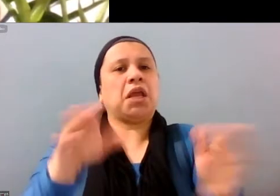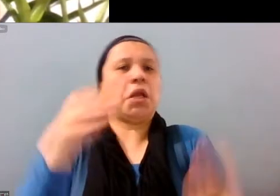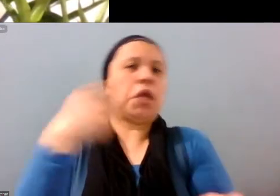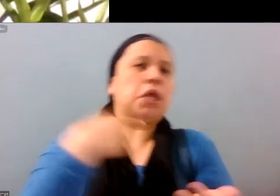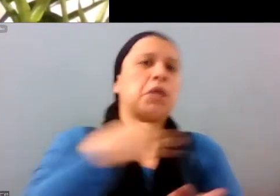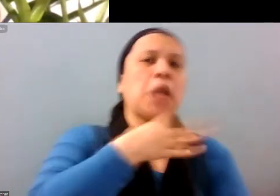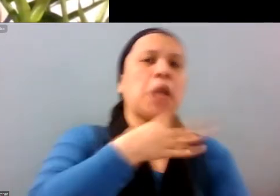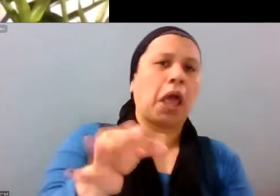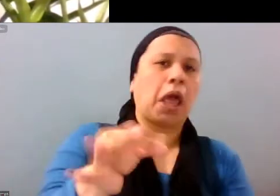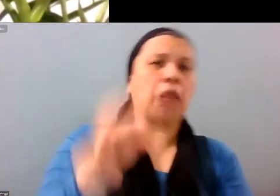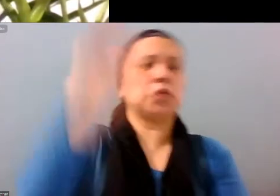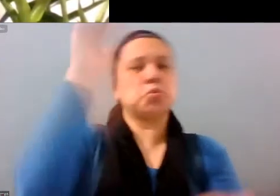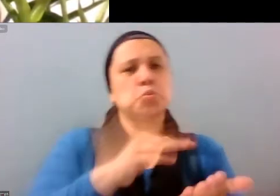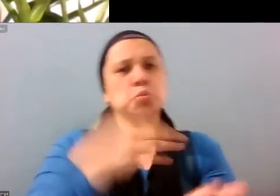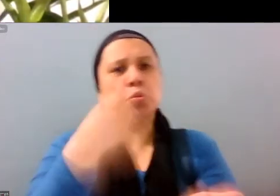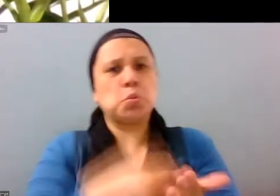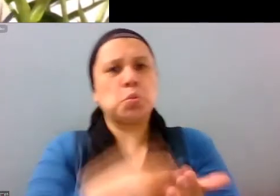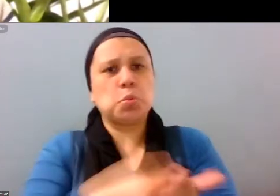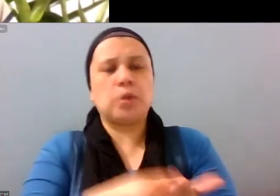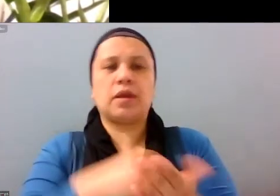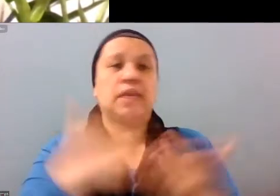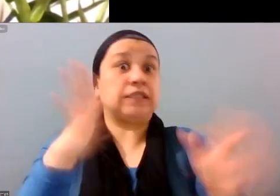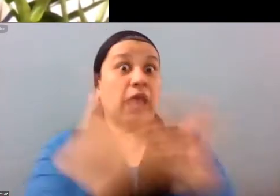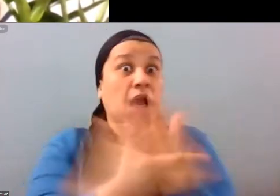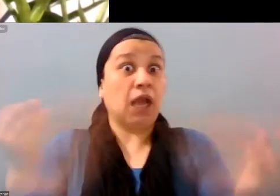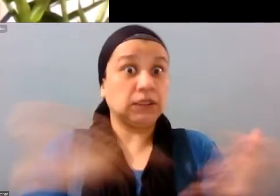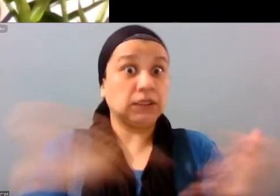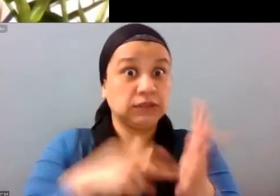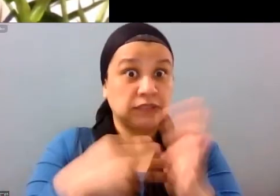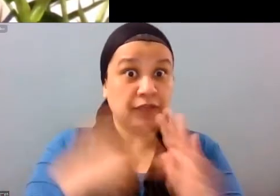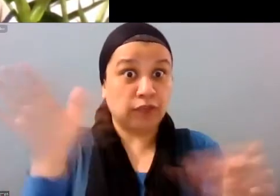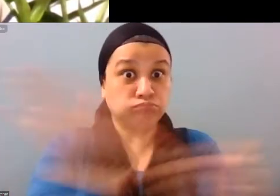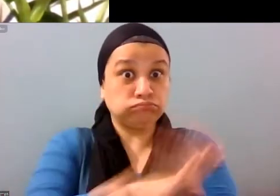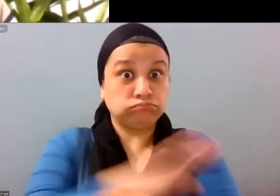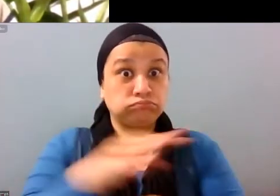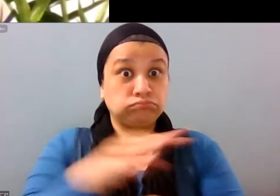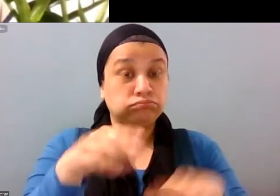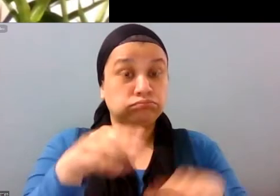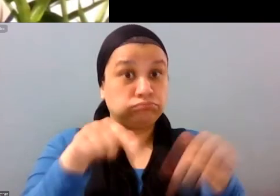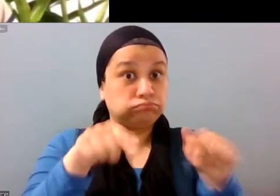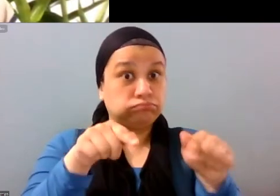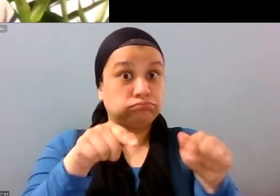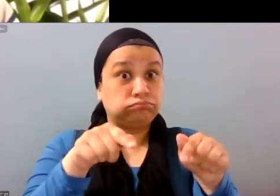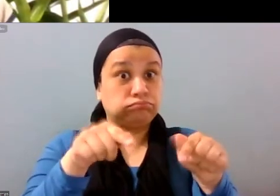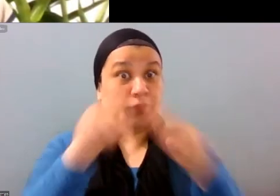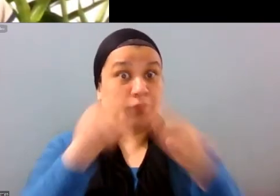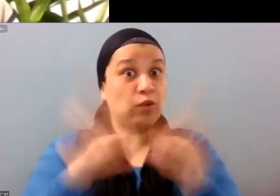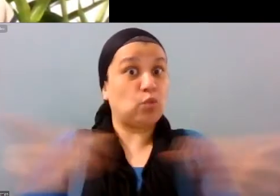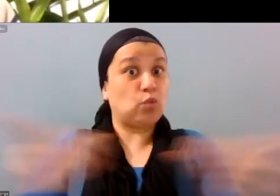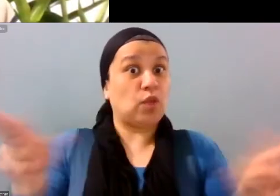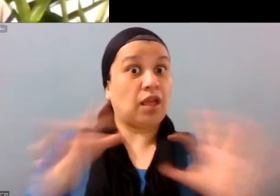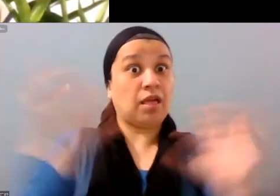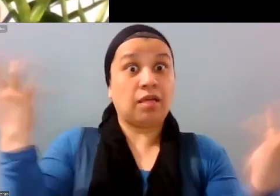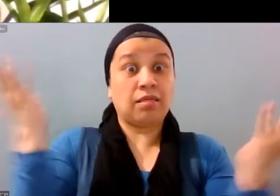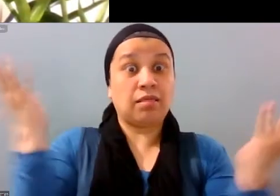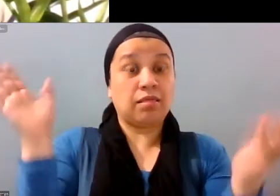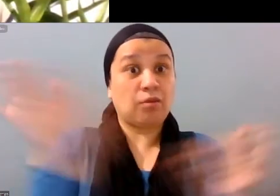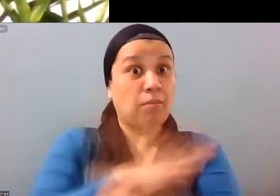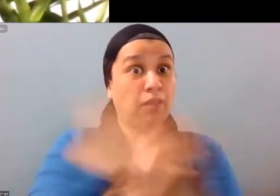los estudiantes y ya con eso resolviéramos por completo el problema de la virtualidad pues sería genial sería